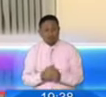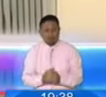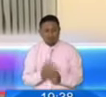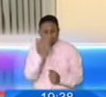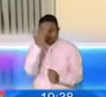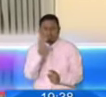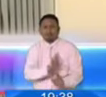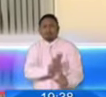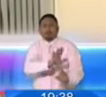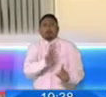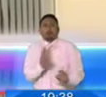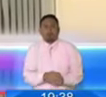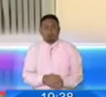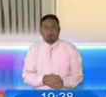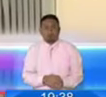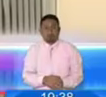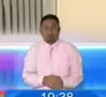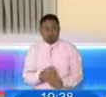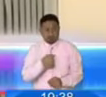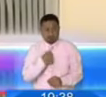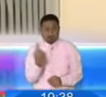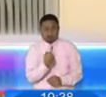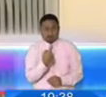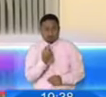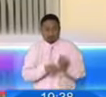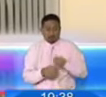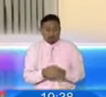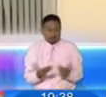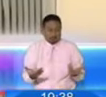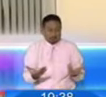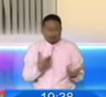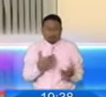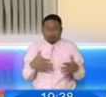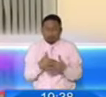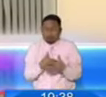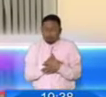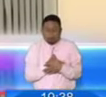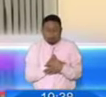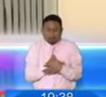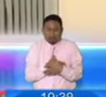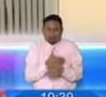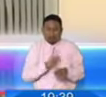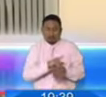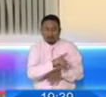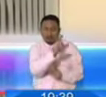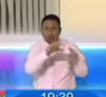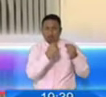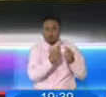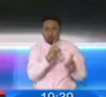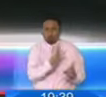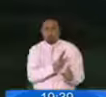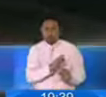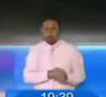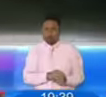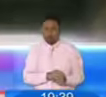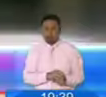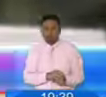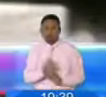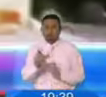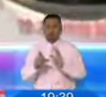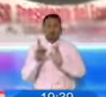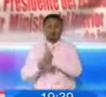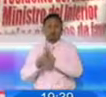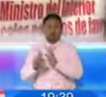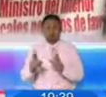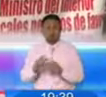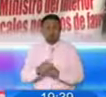que amenazarnos? ¿Por qué tienen que nosotros, no sé, vivir prohibidos de las amenazas de esa banda? Los denunciantes esperan